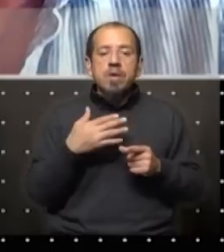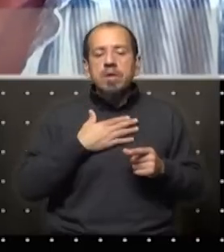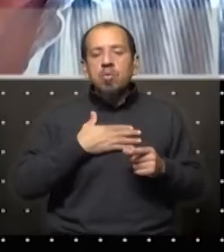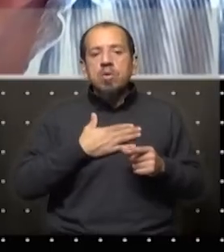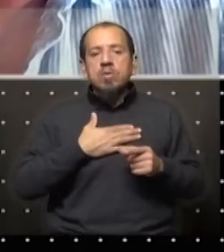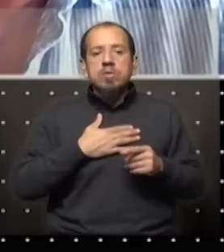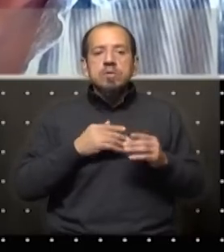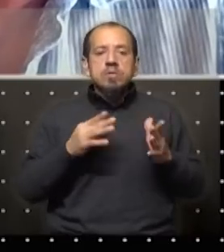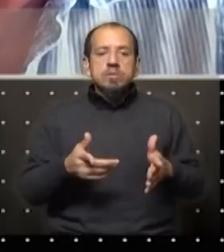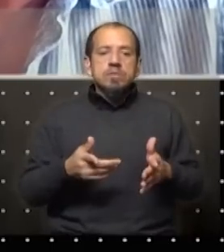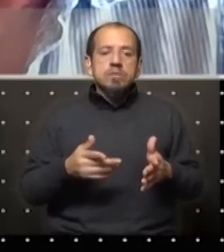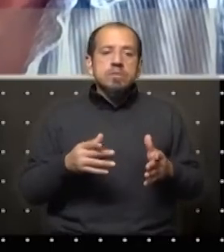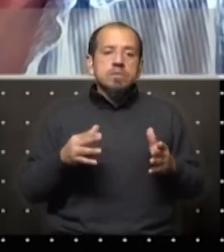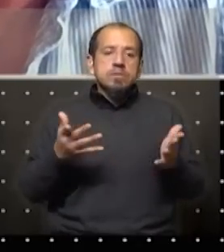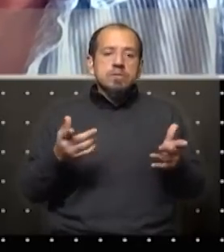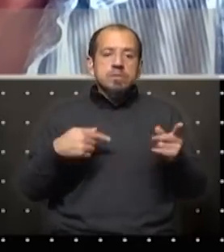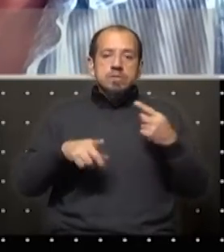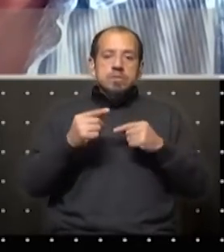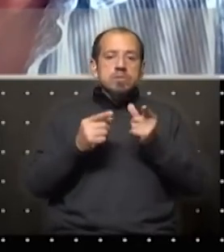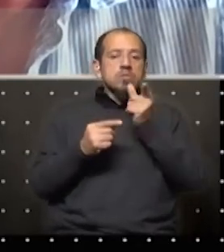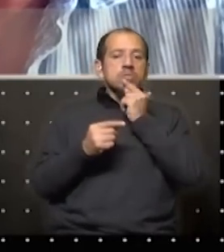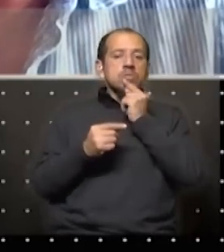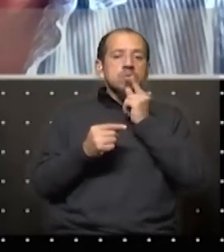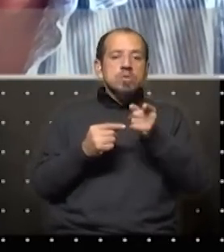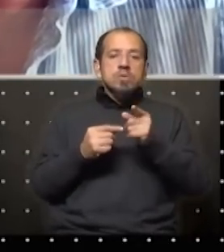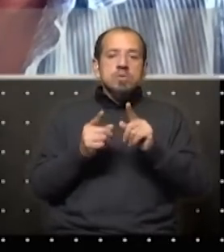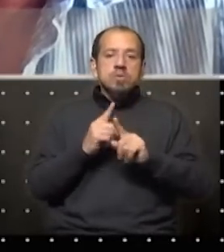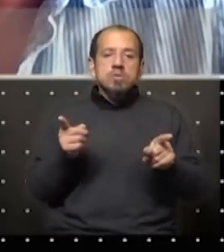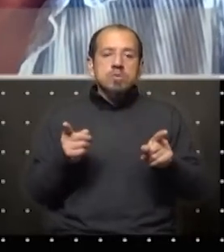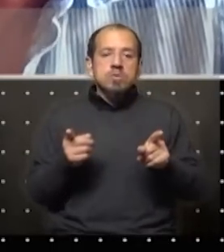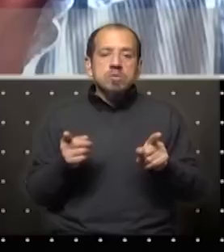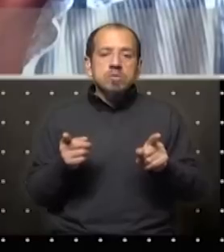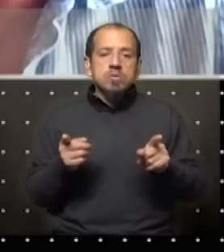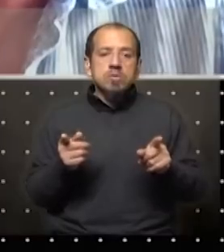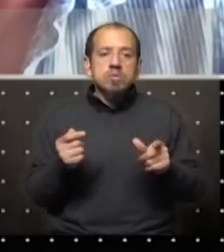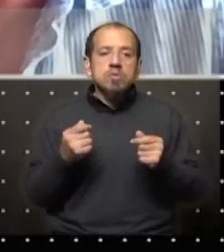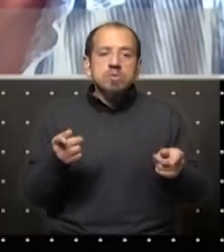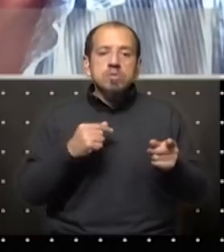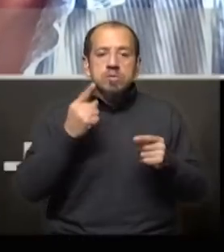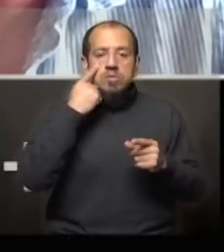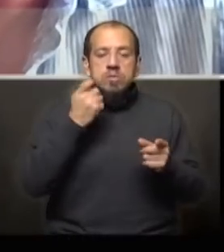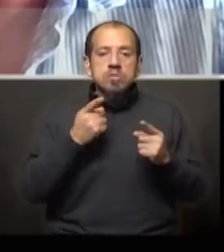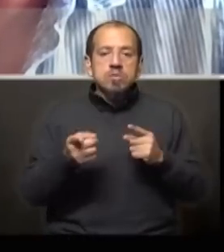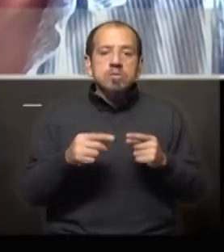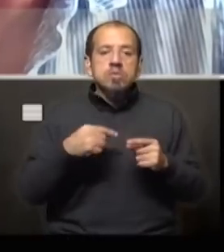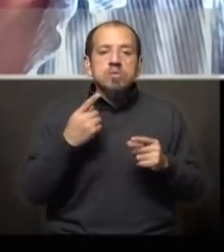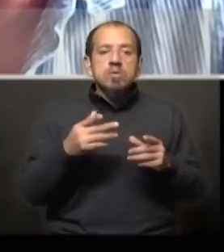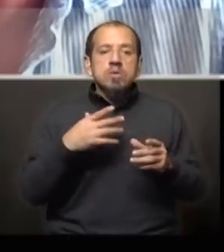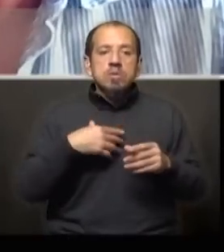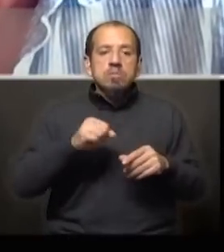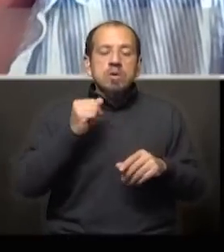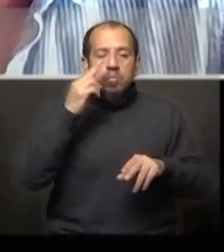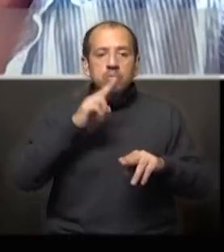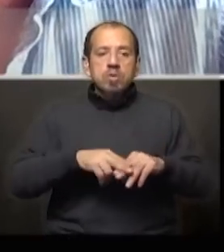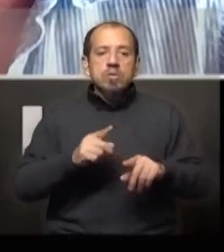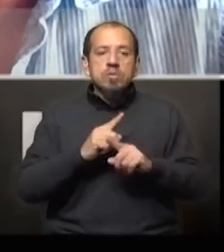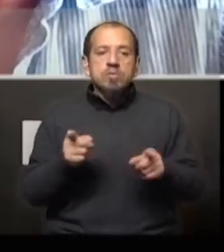en que hubo instrucciones precisas para que la policía no no reprimiese tratando de evitar que pudiese haber otro muerto otro herido